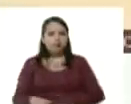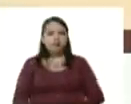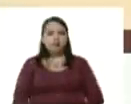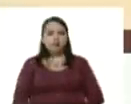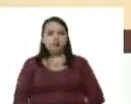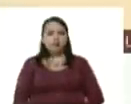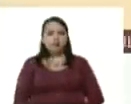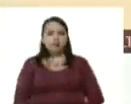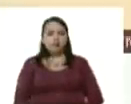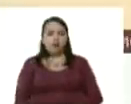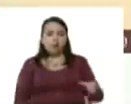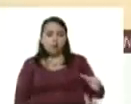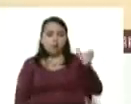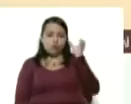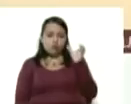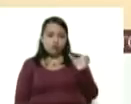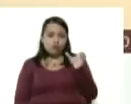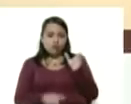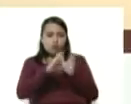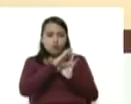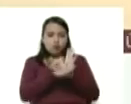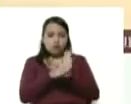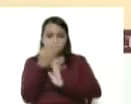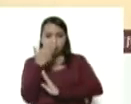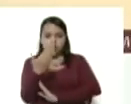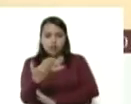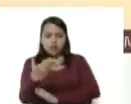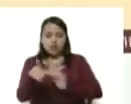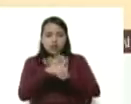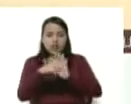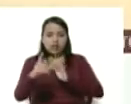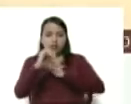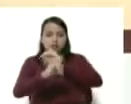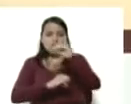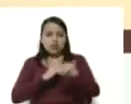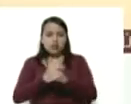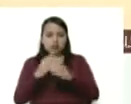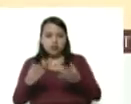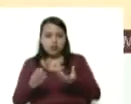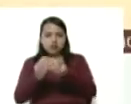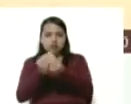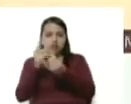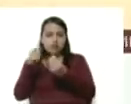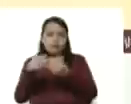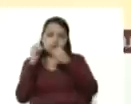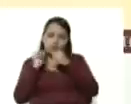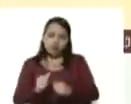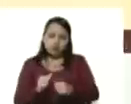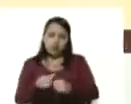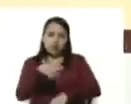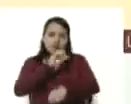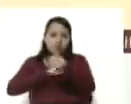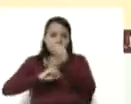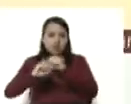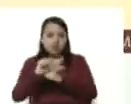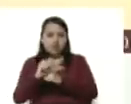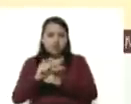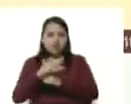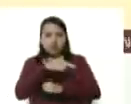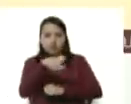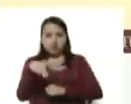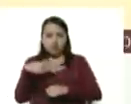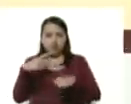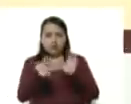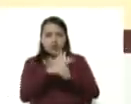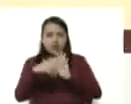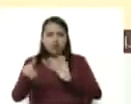la Constitución por delante, con la ley internacional en la mano y con la firmeza para la defensa de nuestros